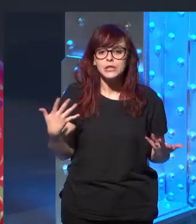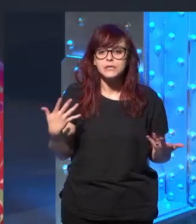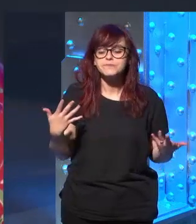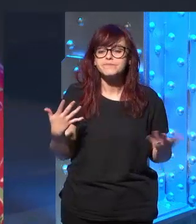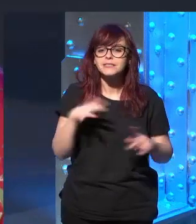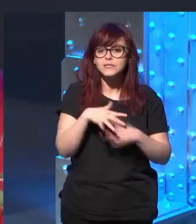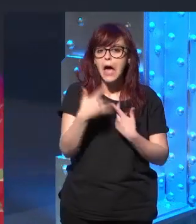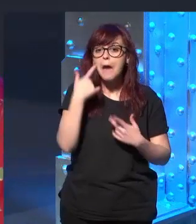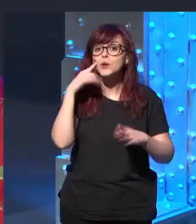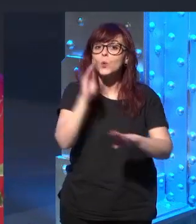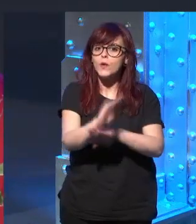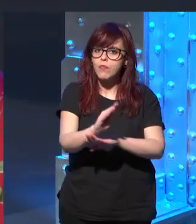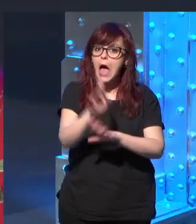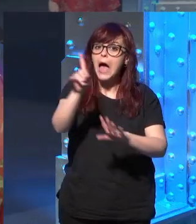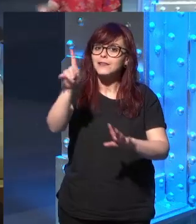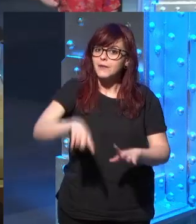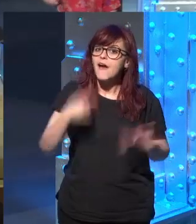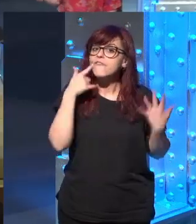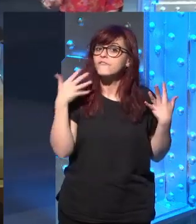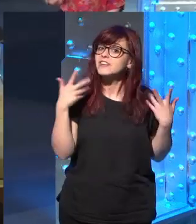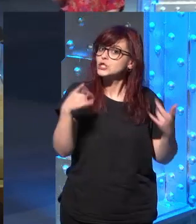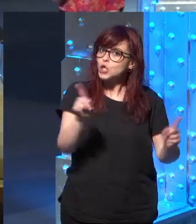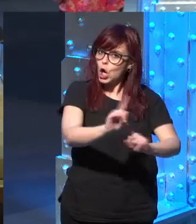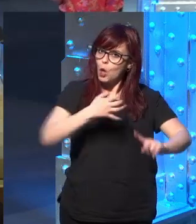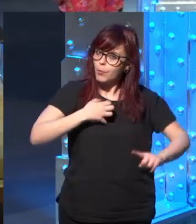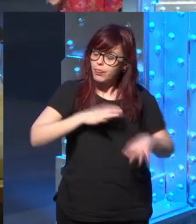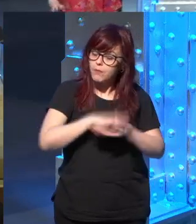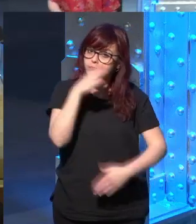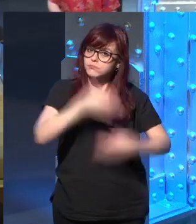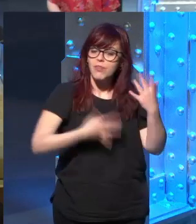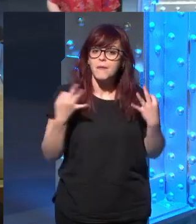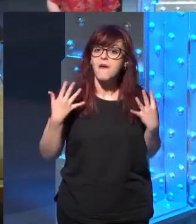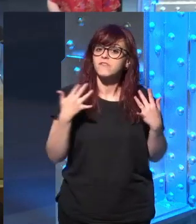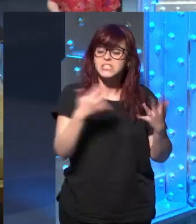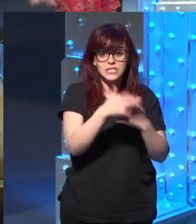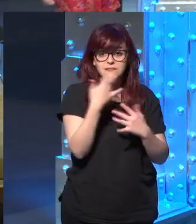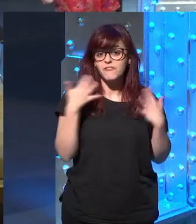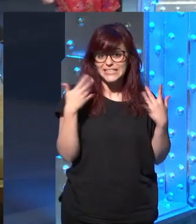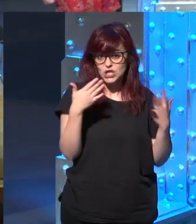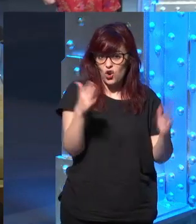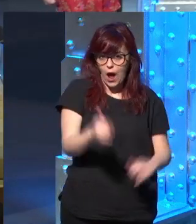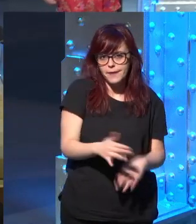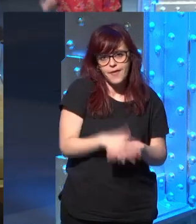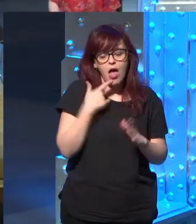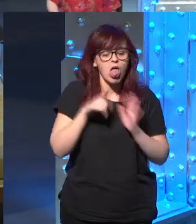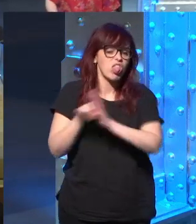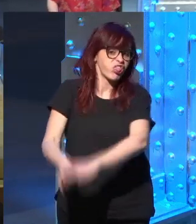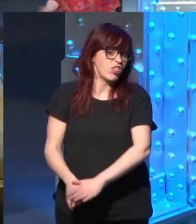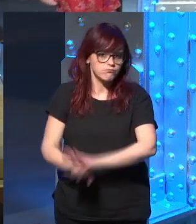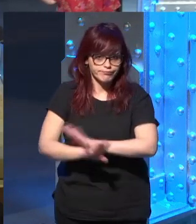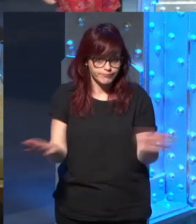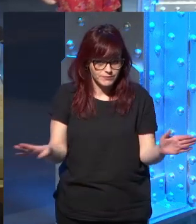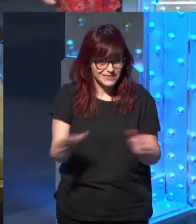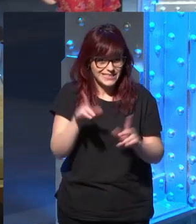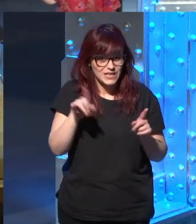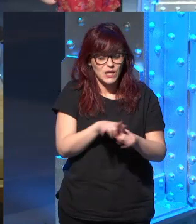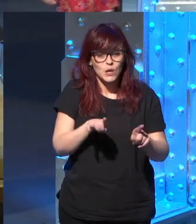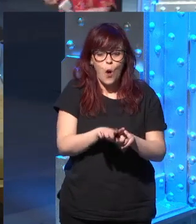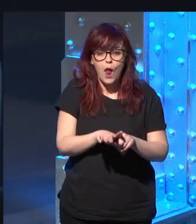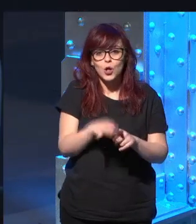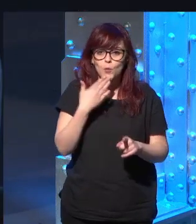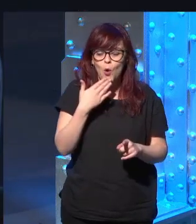sí. Y cuidado, no pierdas la frescura, ¿eh? Claro, no la pierdas, porque cuando en el momento en el que la pierdas ya estás renovado. Claro, pero es igual que si fuera,